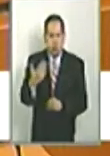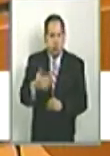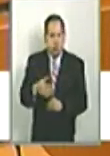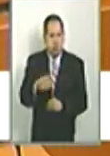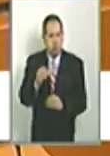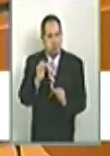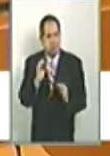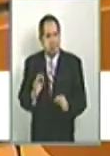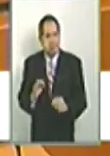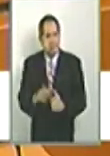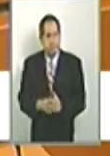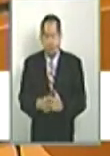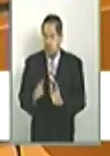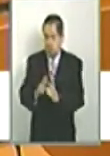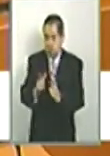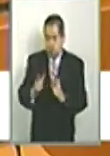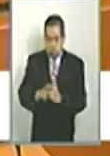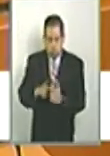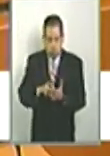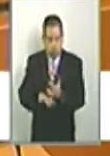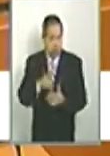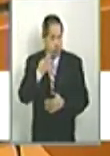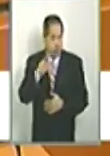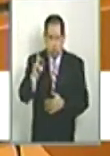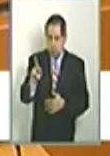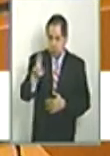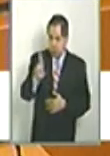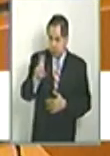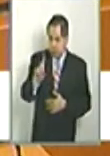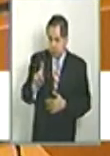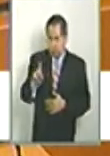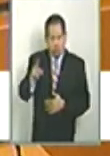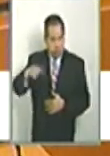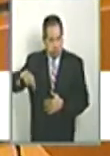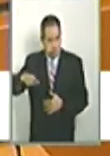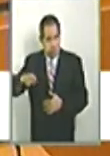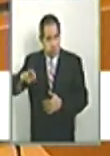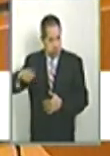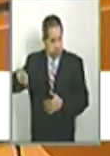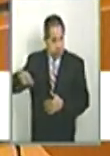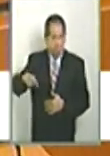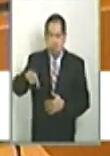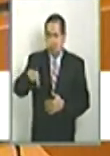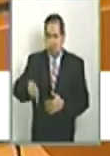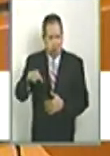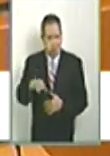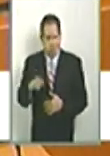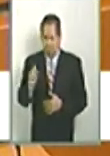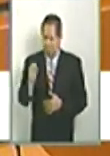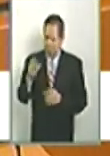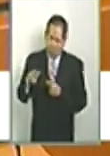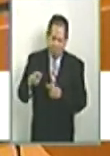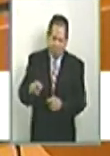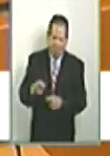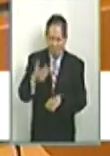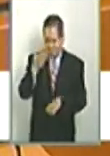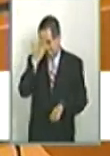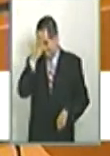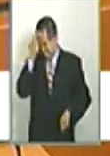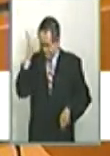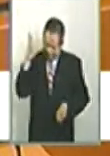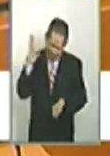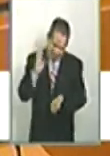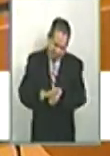grupos parlamentarios del PRD, esta ha sido una legislatura que seguramente habrá de ser